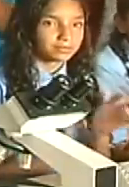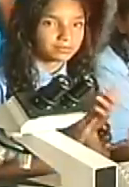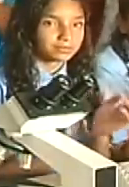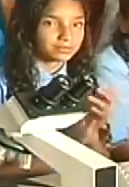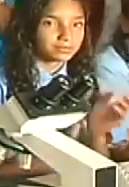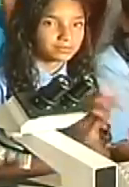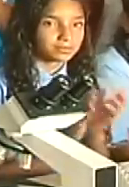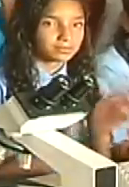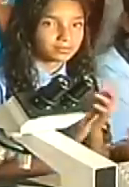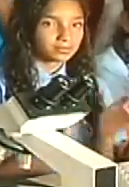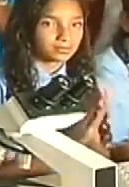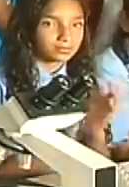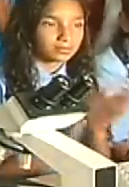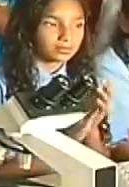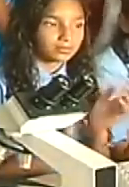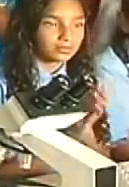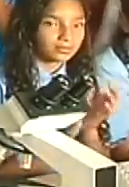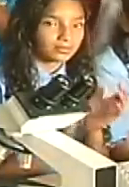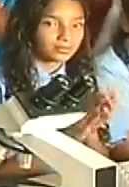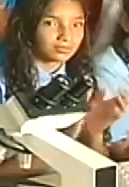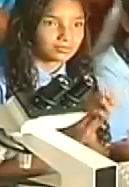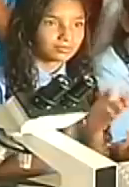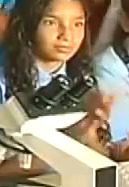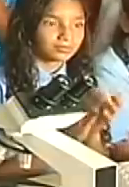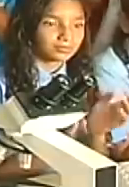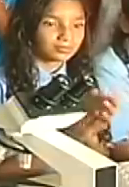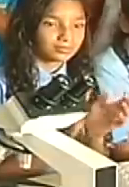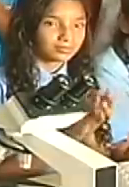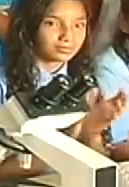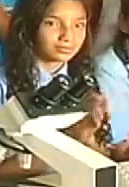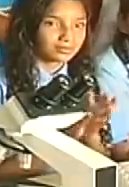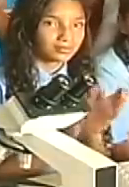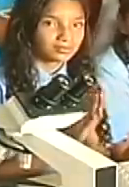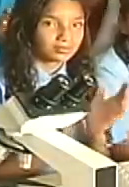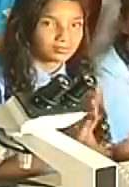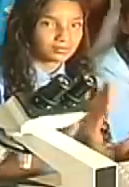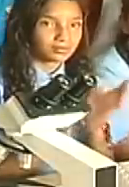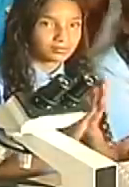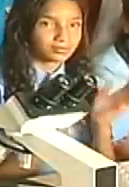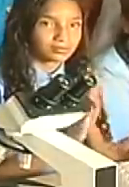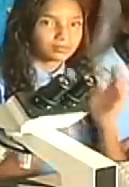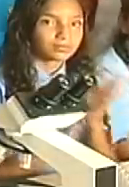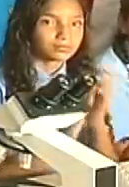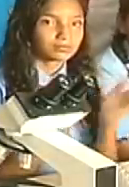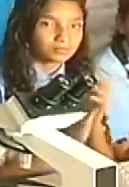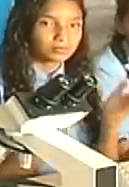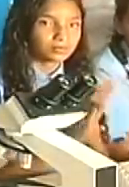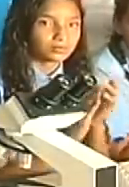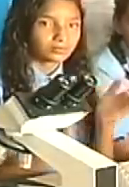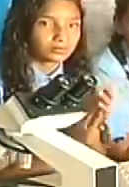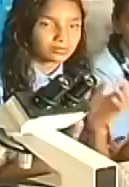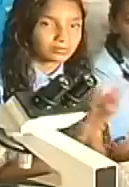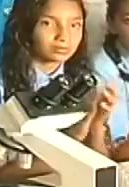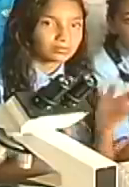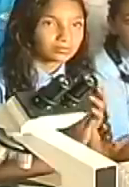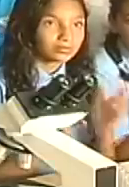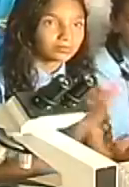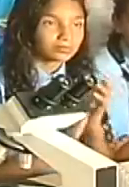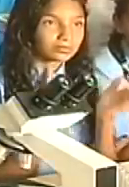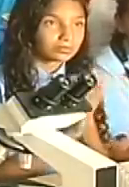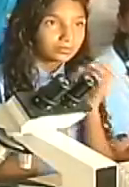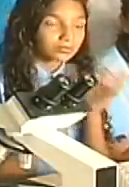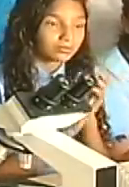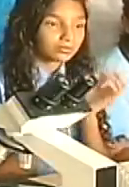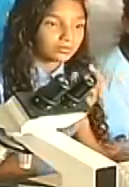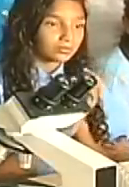los mejores testimonios de la comunidad y ahora la directora y así sí mira que es quién va a llevar las riendas de